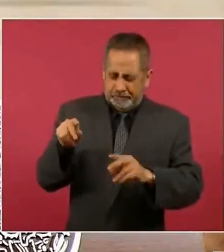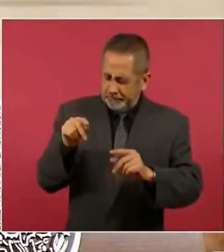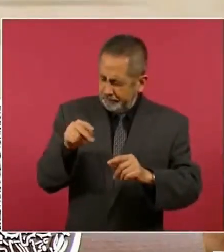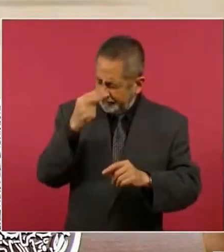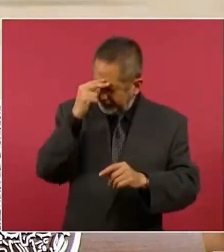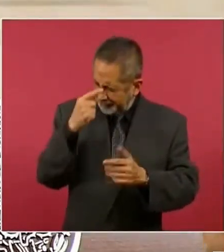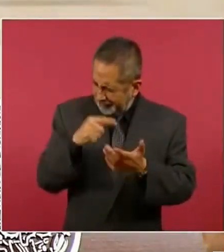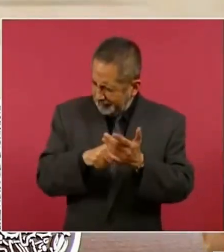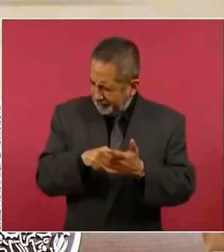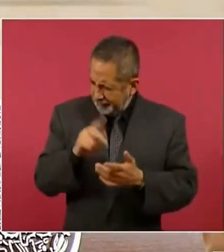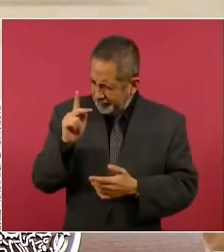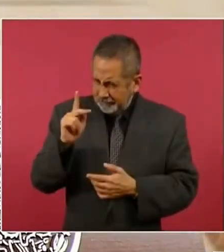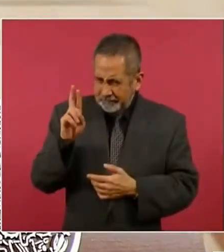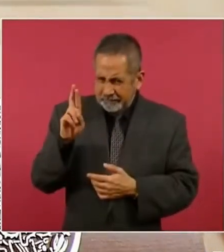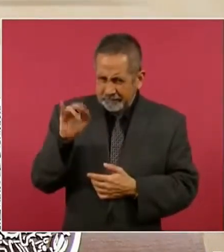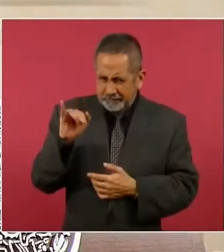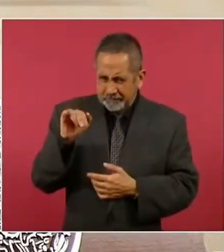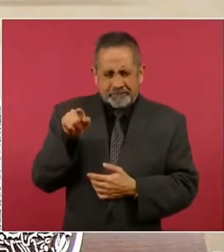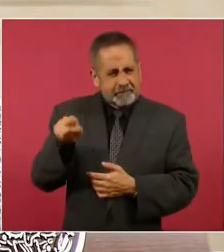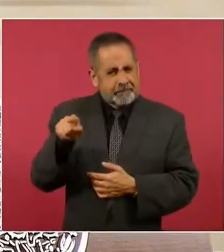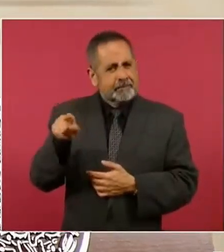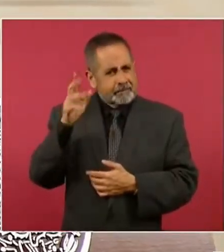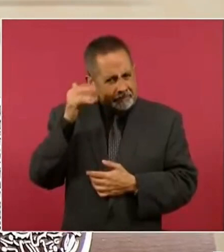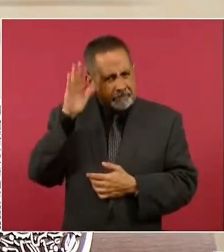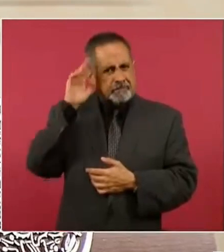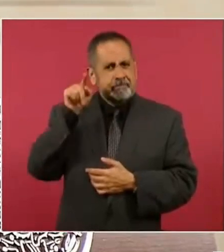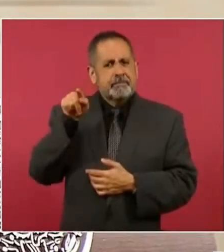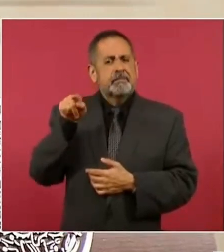creo que del PRI, que fue,